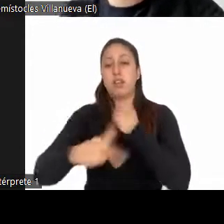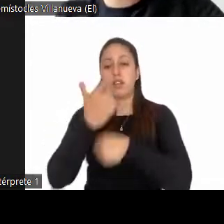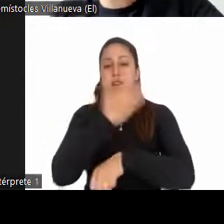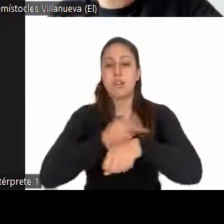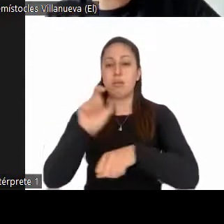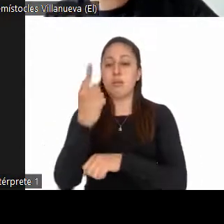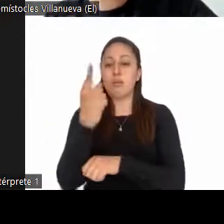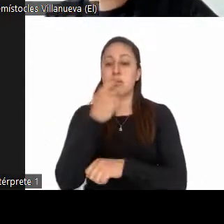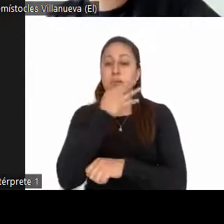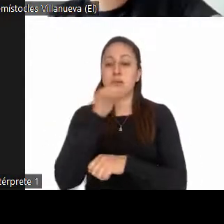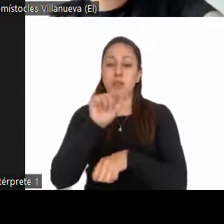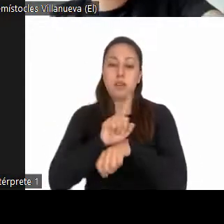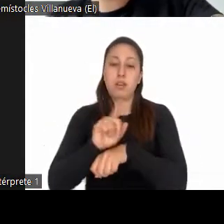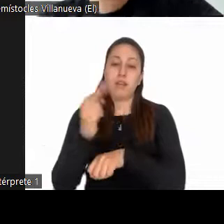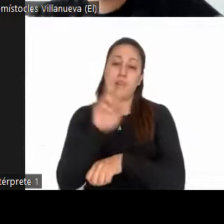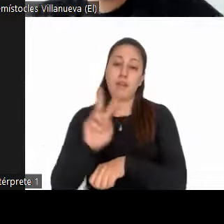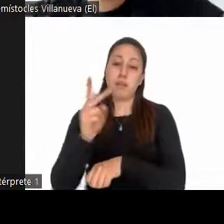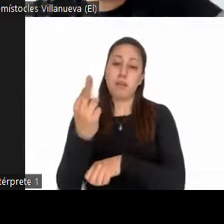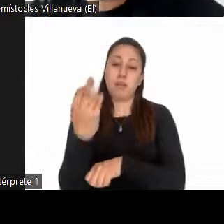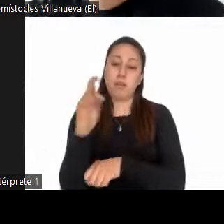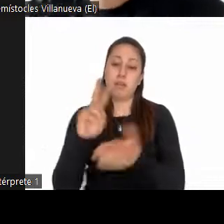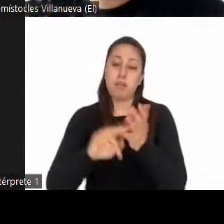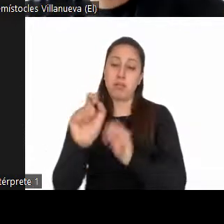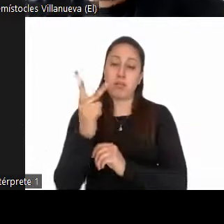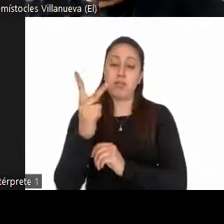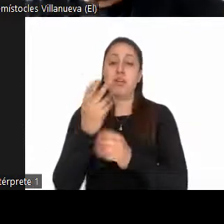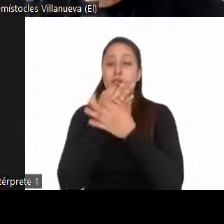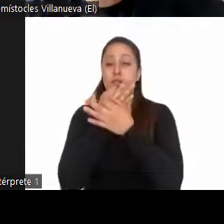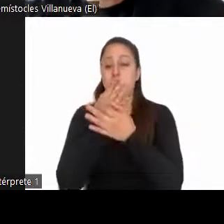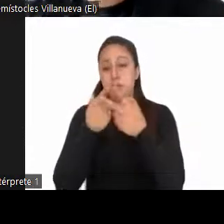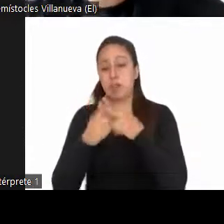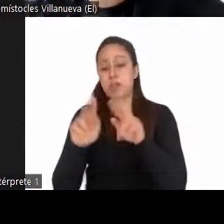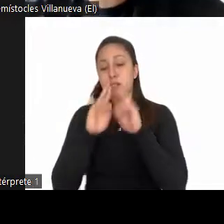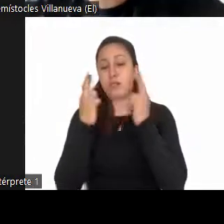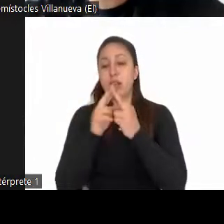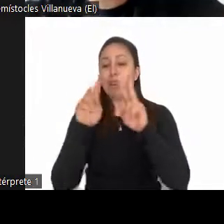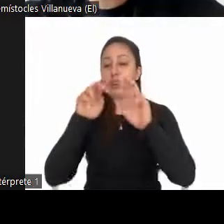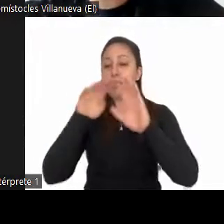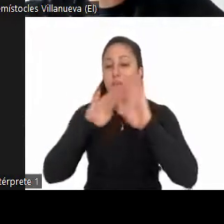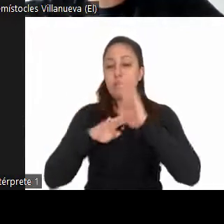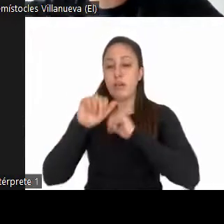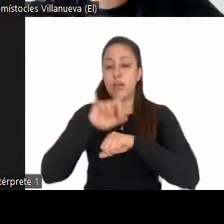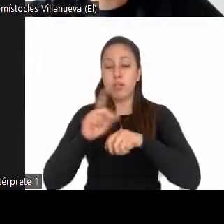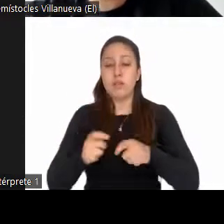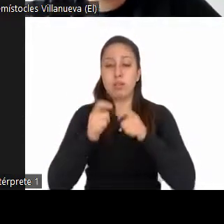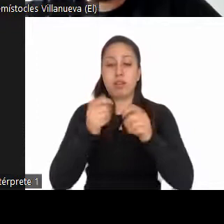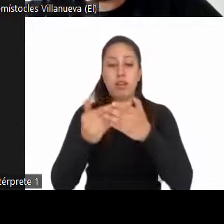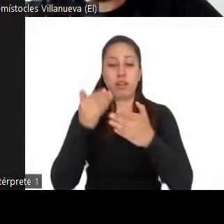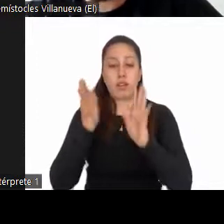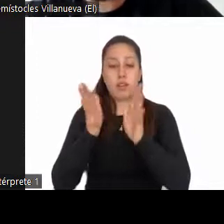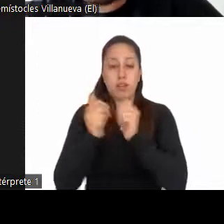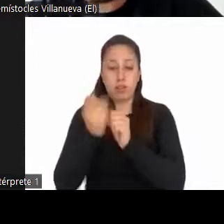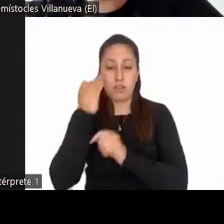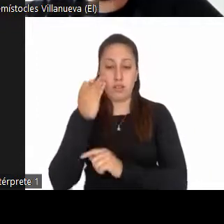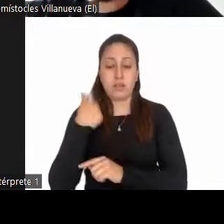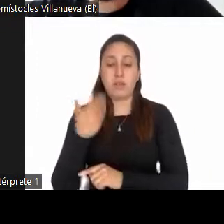viernes 25 de febrero de 2022, se abre la sesión. El orden del día de esta sesión ha sido distribuido con oportunidad, por lo que